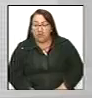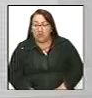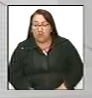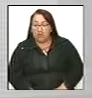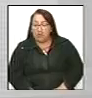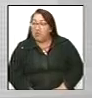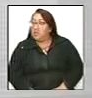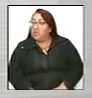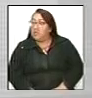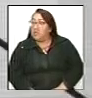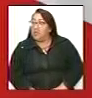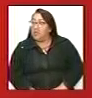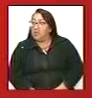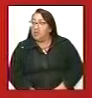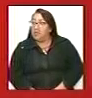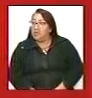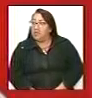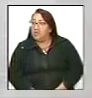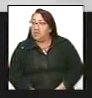3